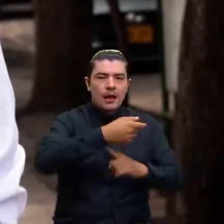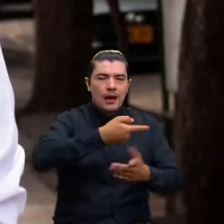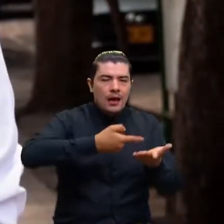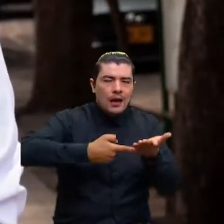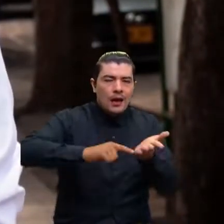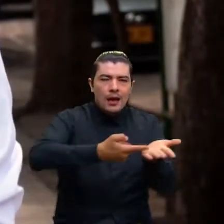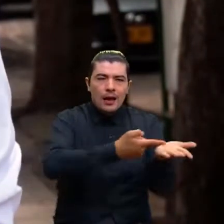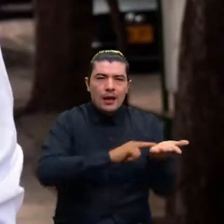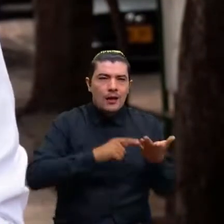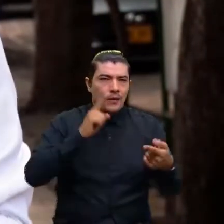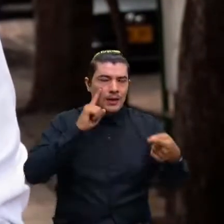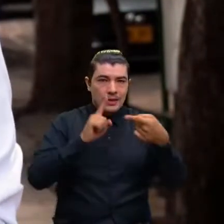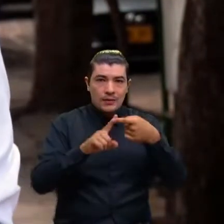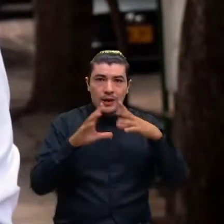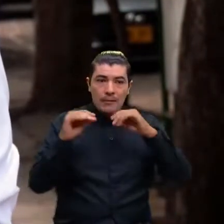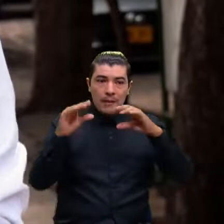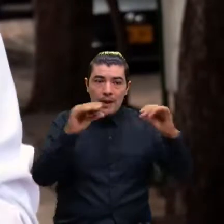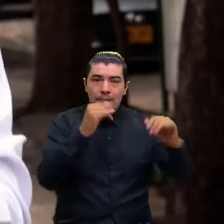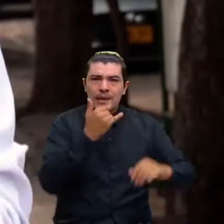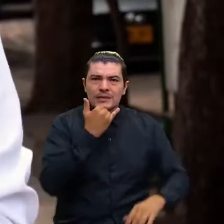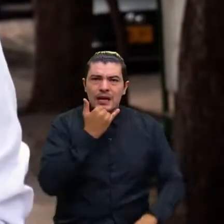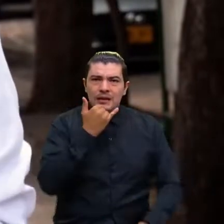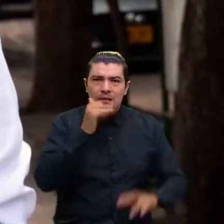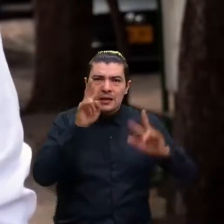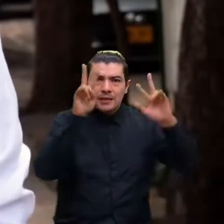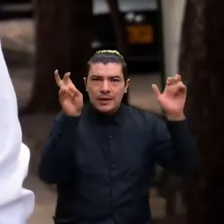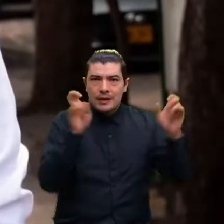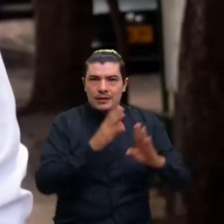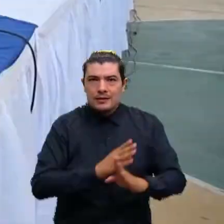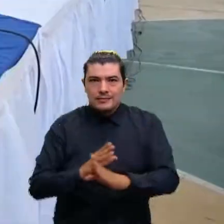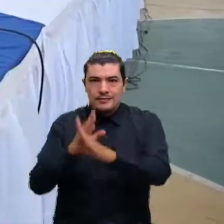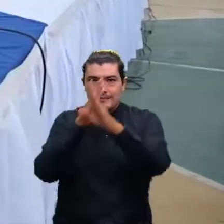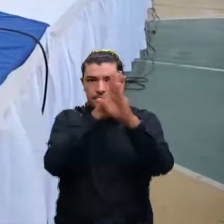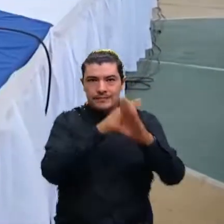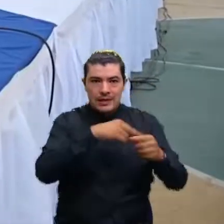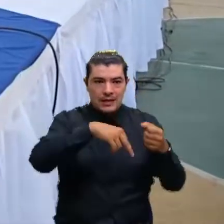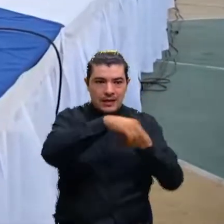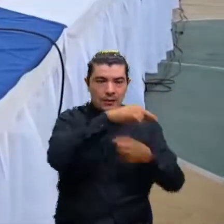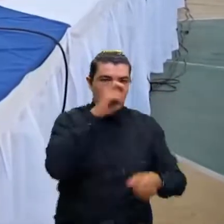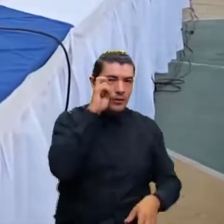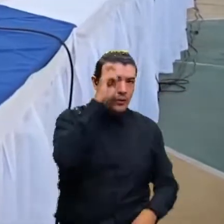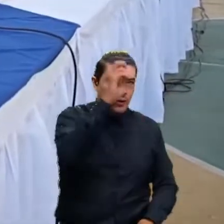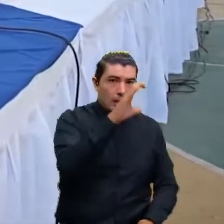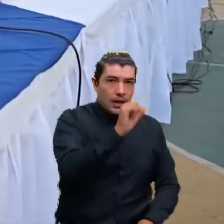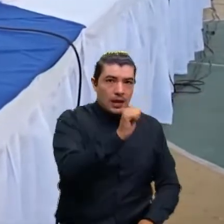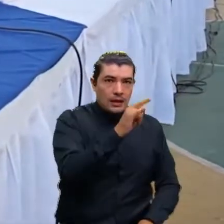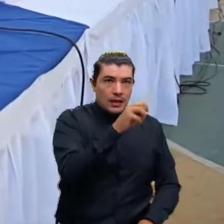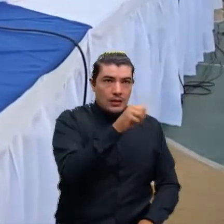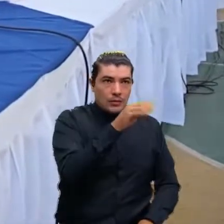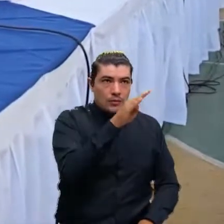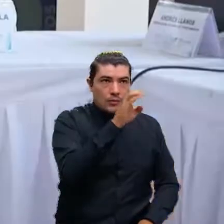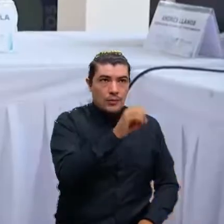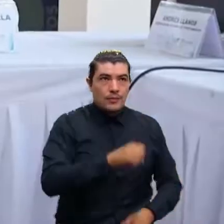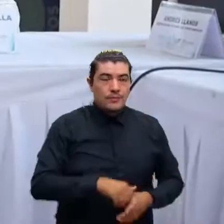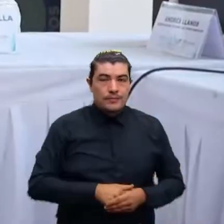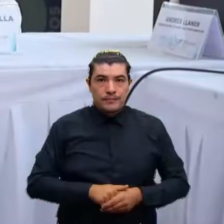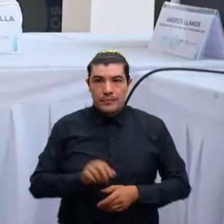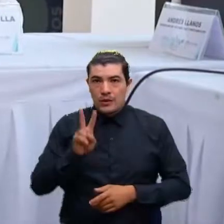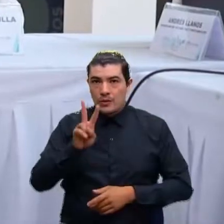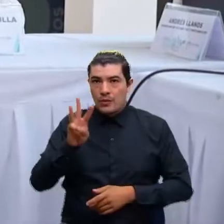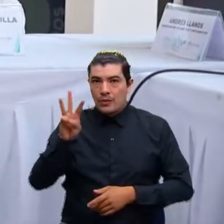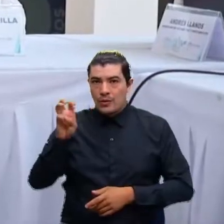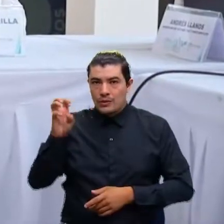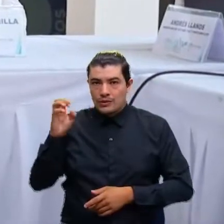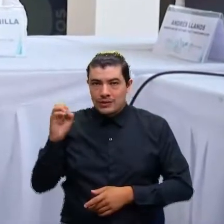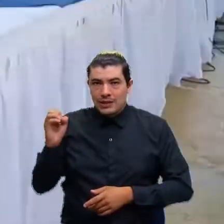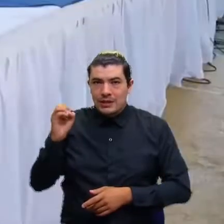público que pasa en la zona norte del departamento y en la zona del Catatumbo. Son cerca de 280 solicitudes en 14